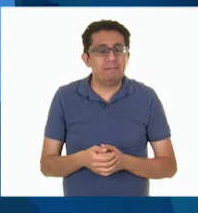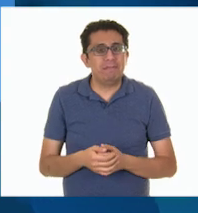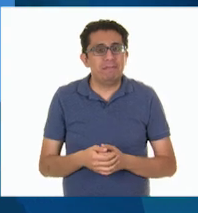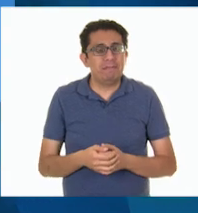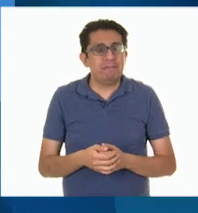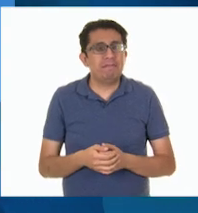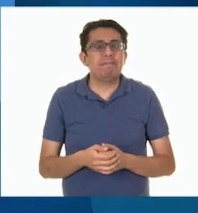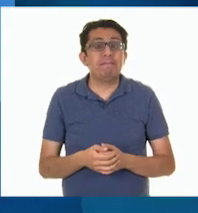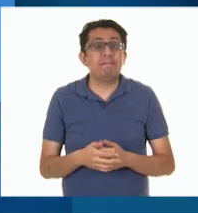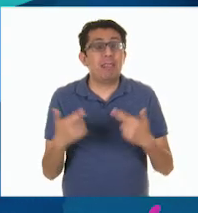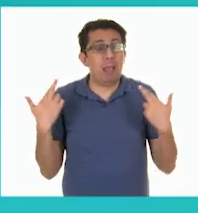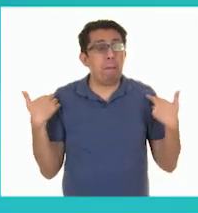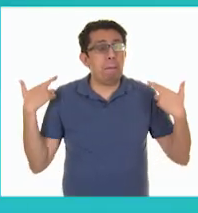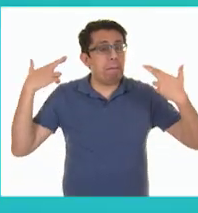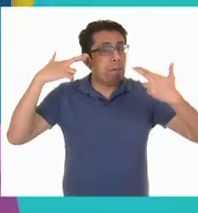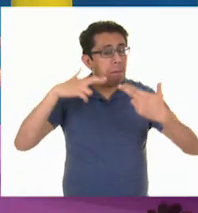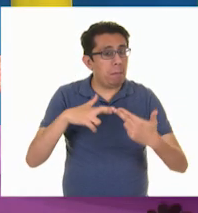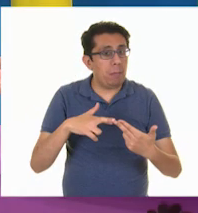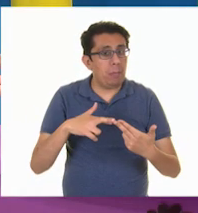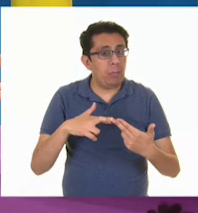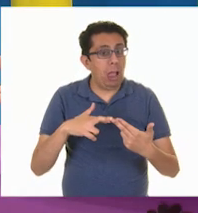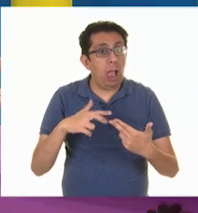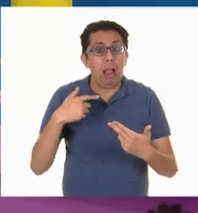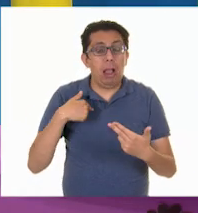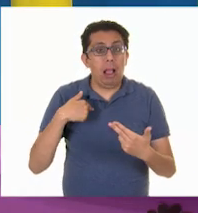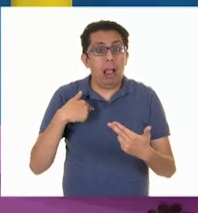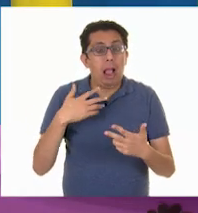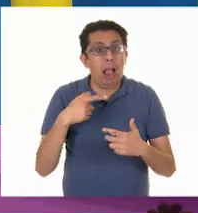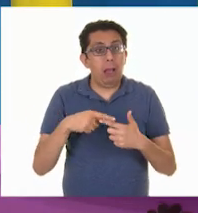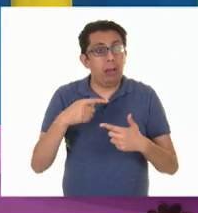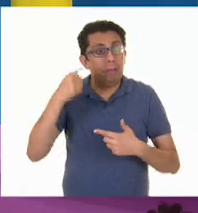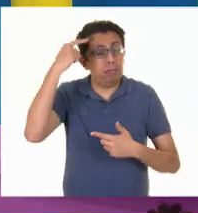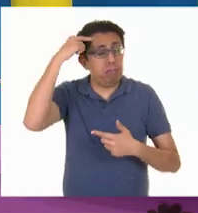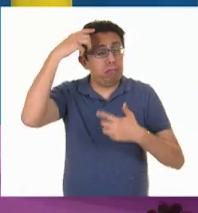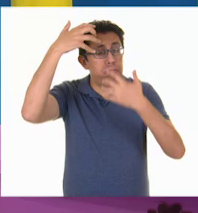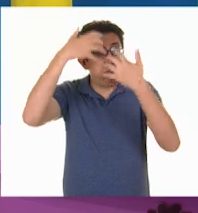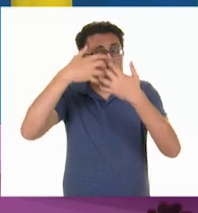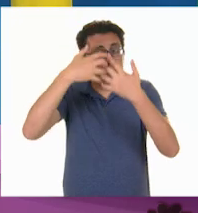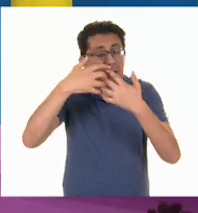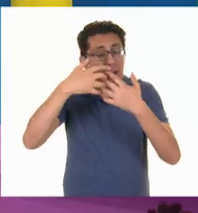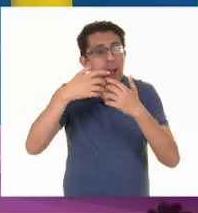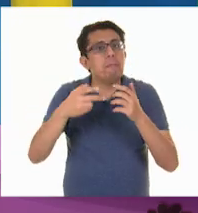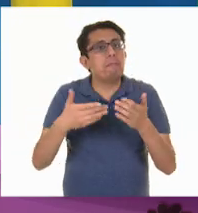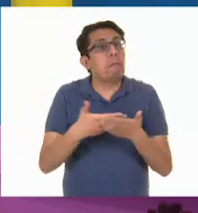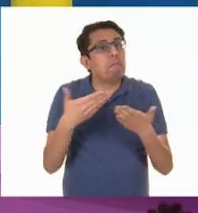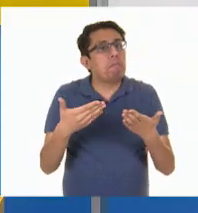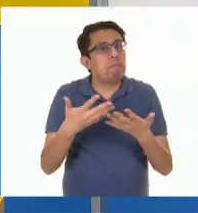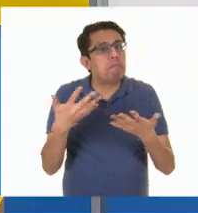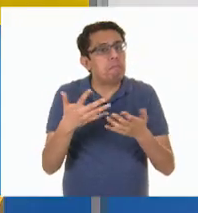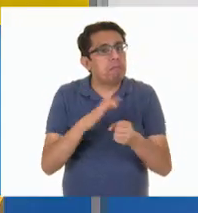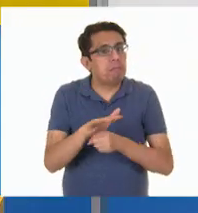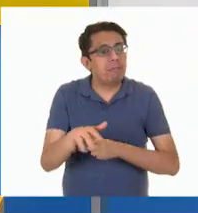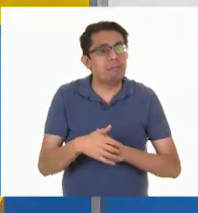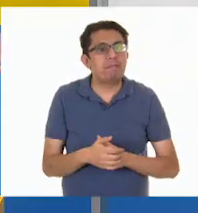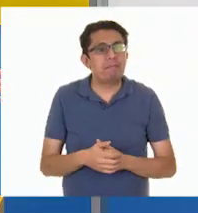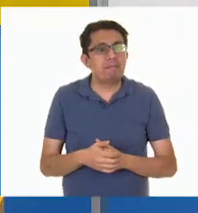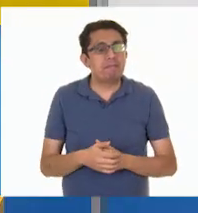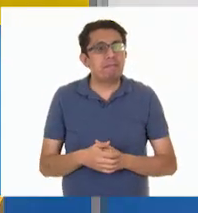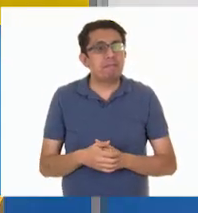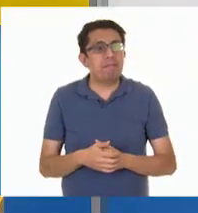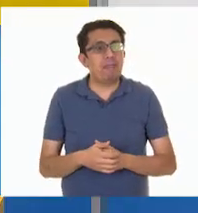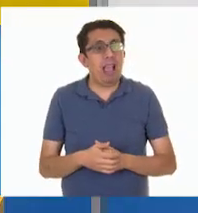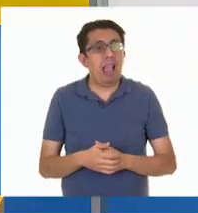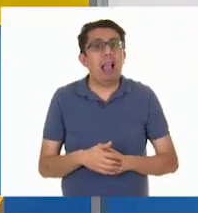Oye, maestra, bueno, con este repaso se me activaron las neuronas. ¿Qué vamos a hacer ahora? Vaya que sí, en